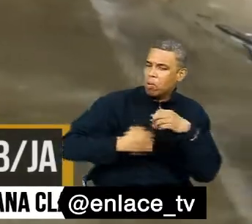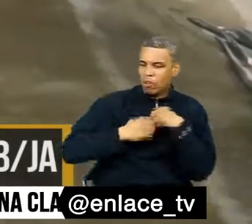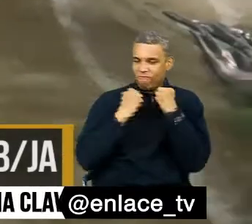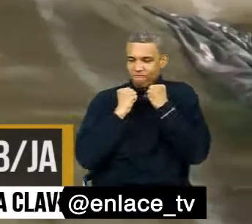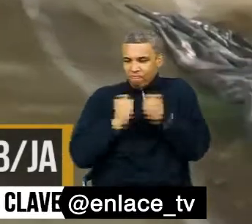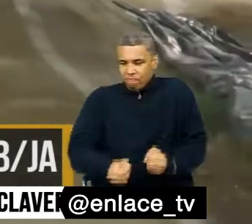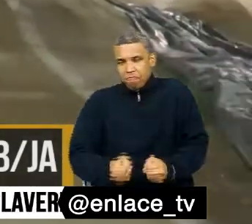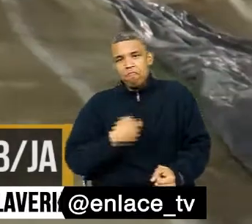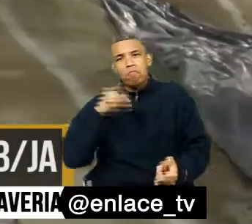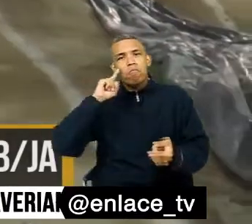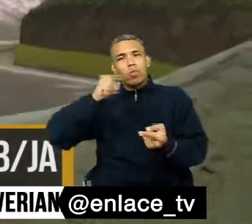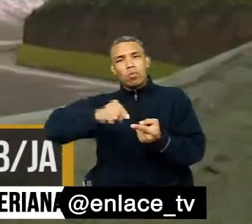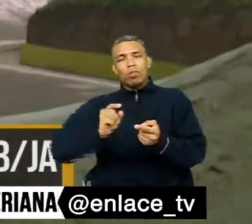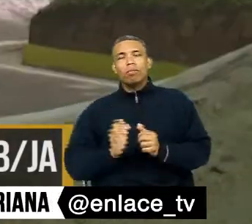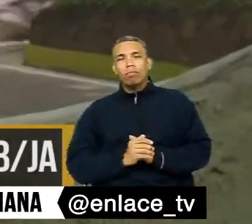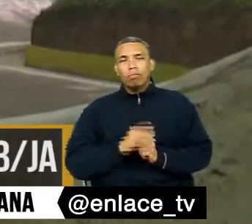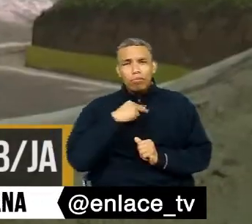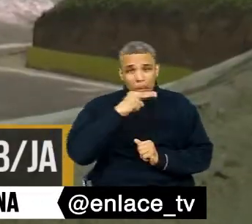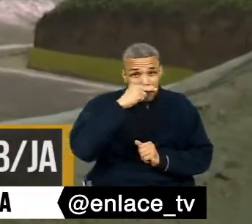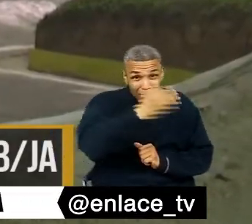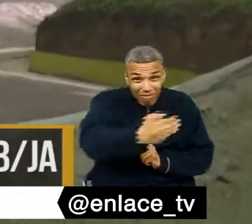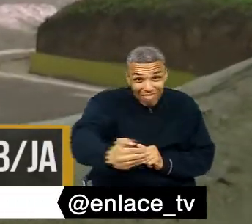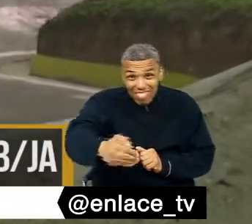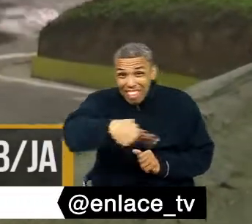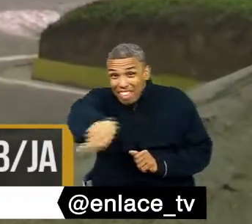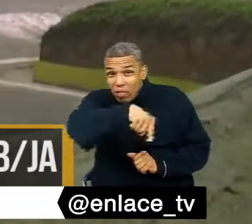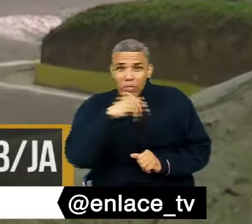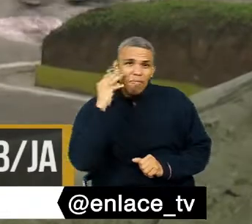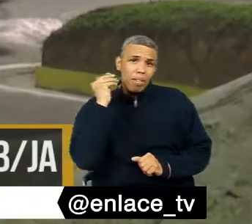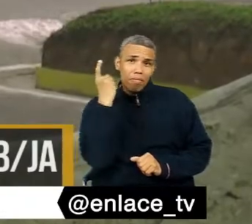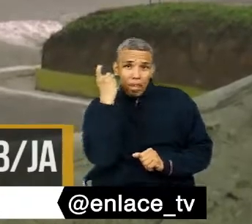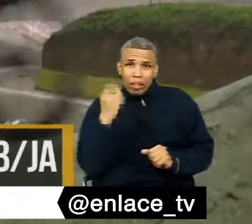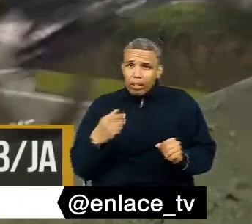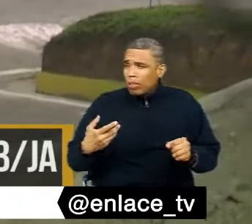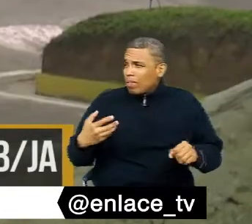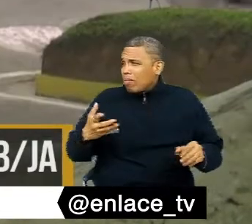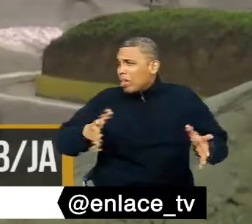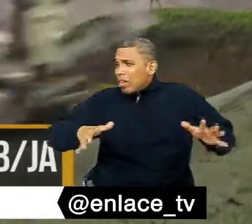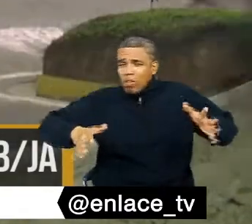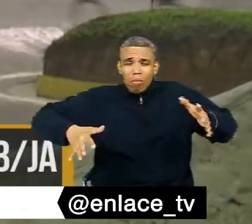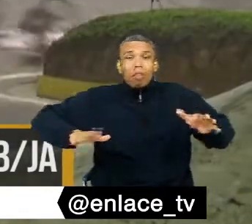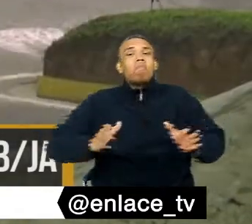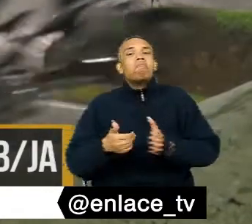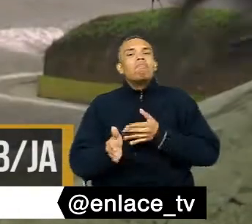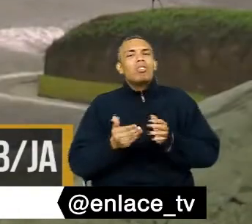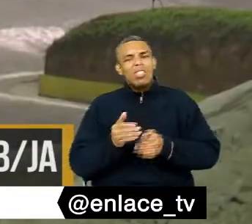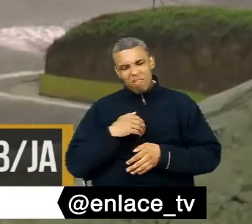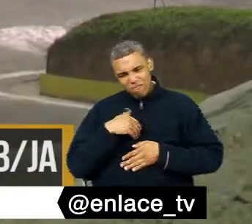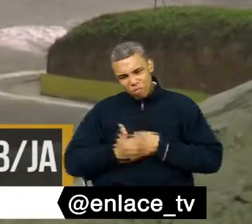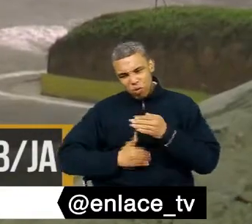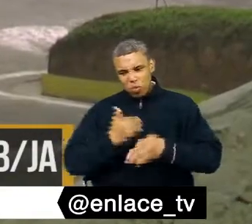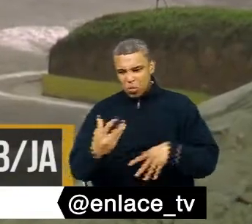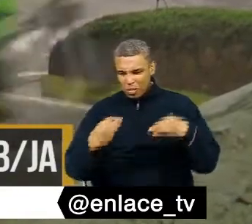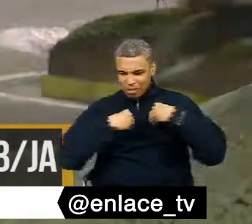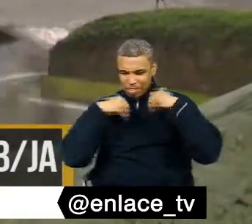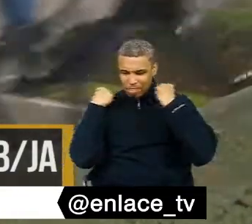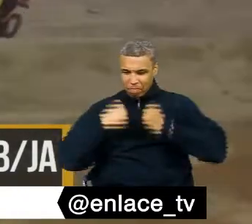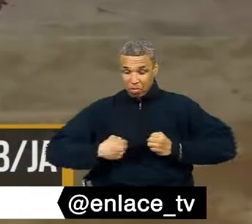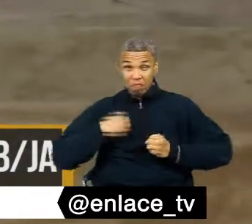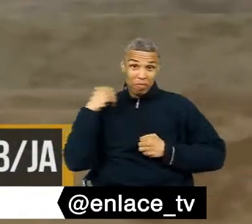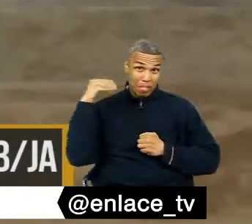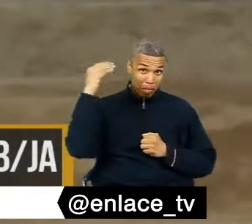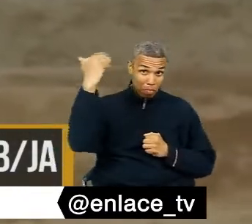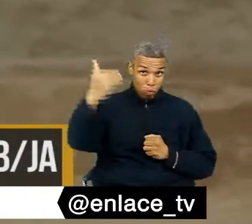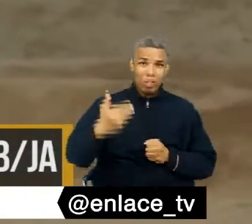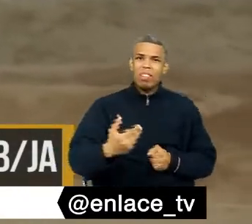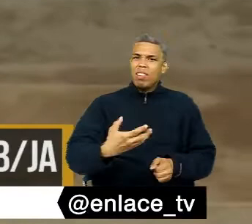iniciativas deportivas que los principiantes pierdan el temor a la competencia y se preparen para próximos eventos del orden nacional. Además,